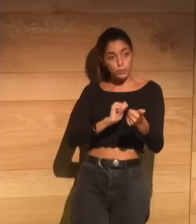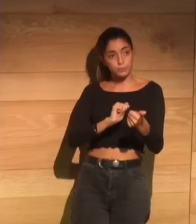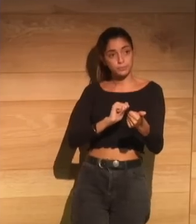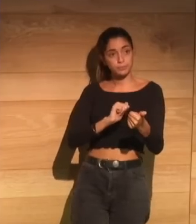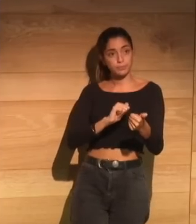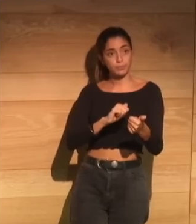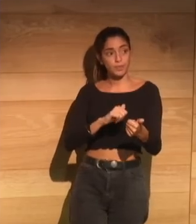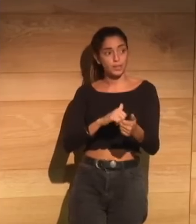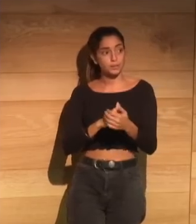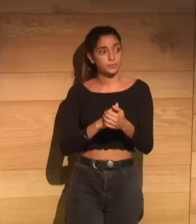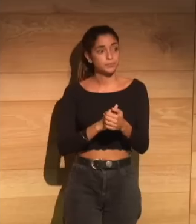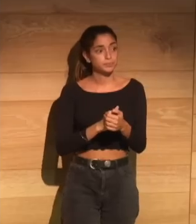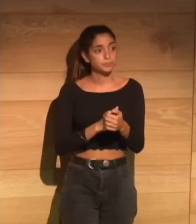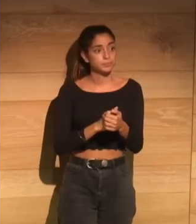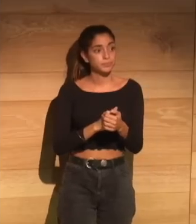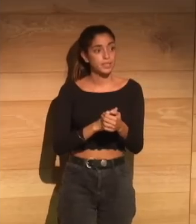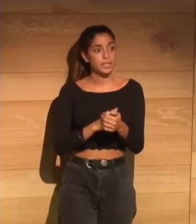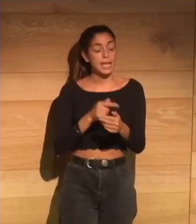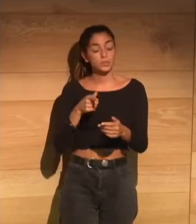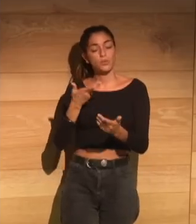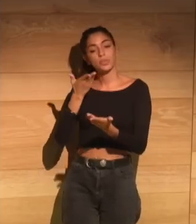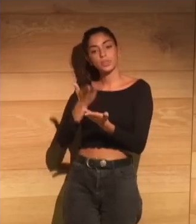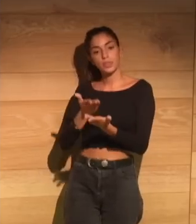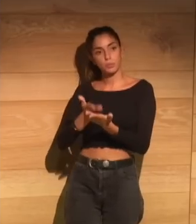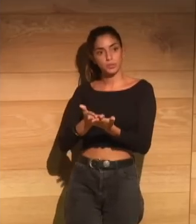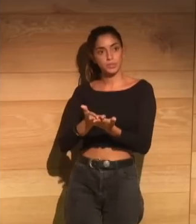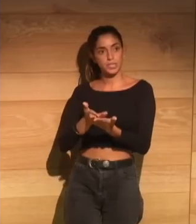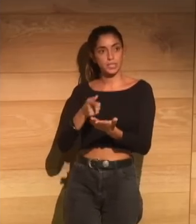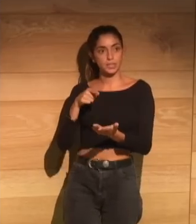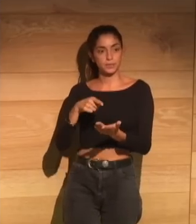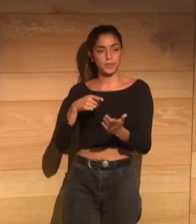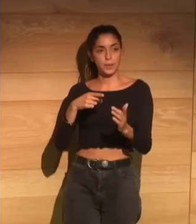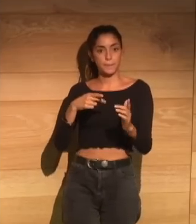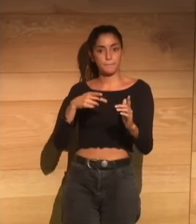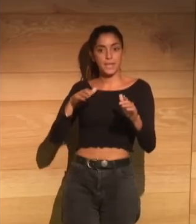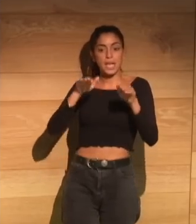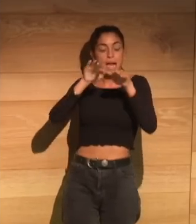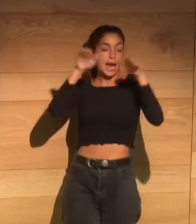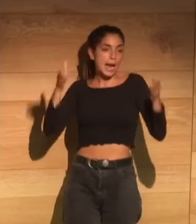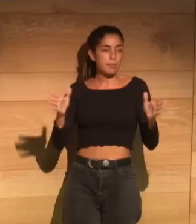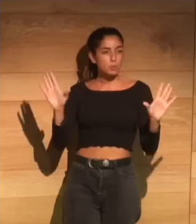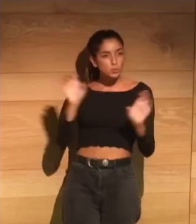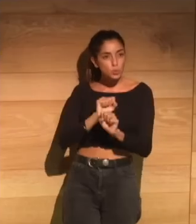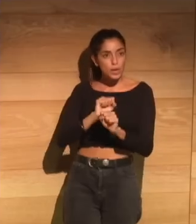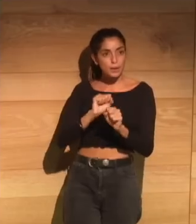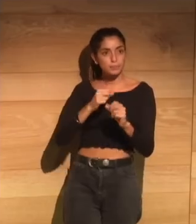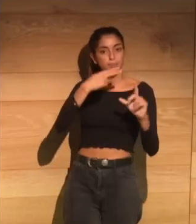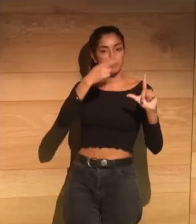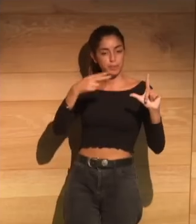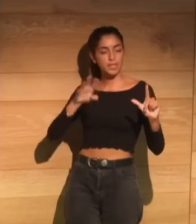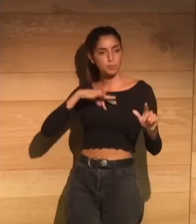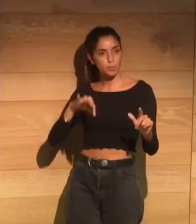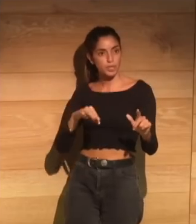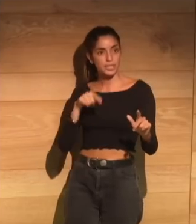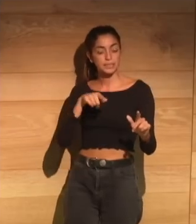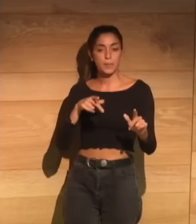visto el documental sobre Vermeer que demuestran que Vermeer pintaba con una cámara oscura? Una cámara oscura, una cámara oscura, sí, claro. Sí, sí. Claro, sí. Claro,